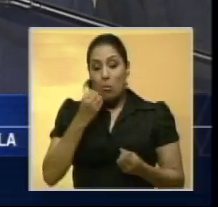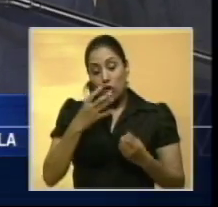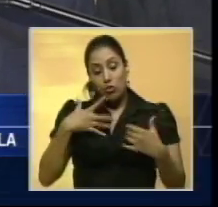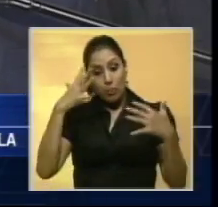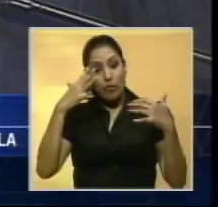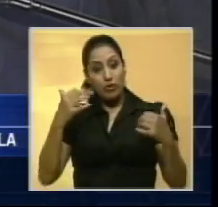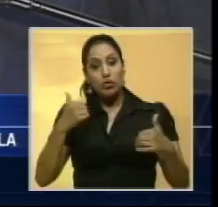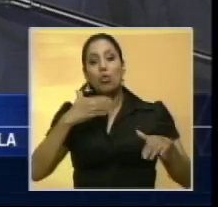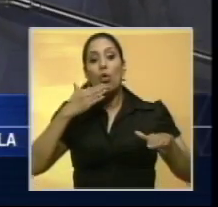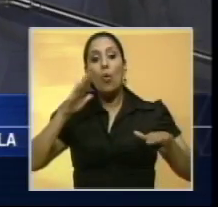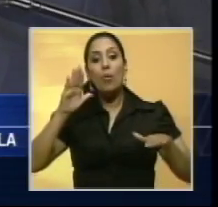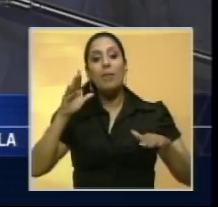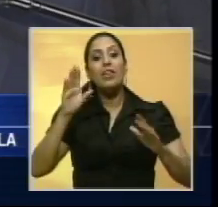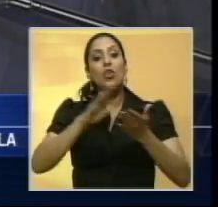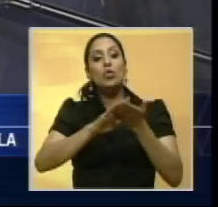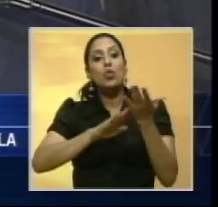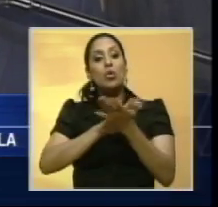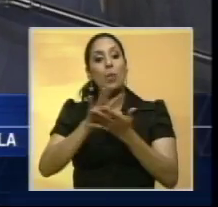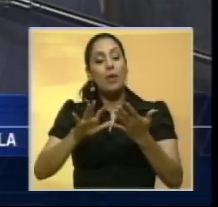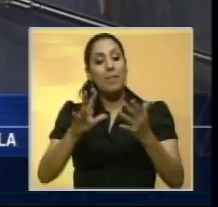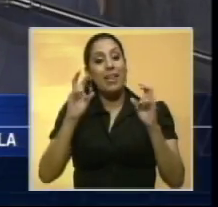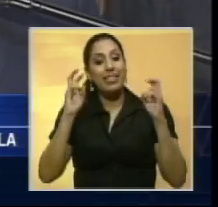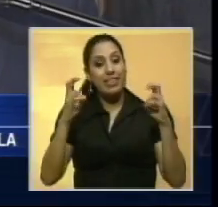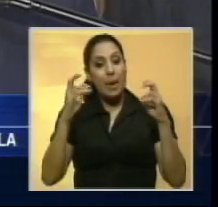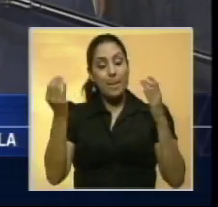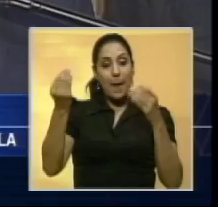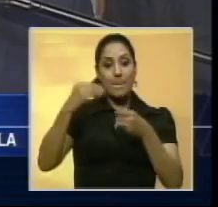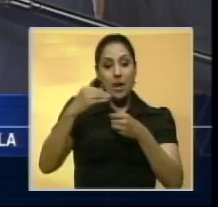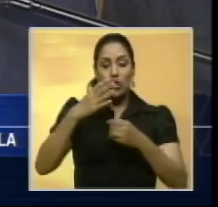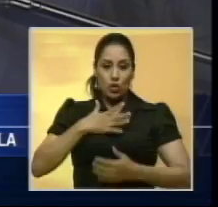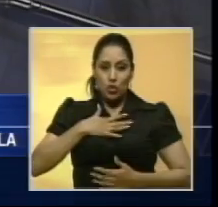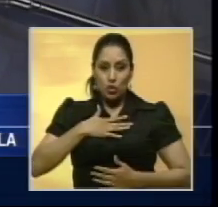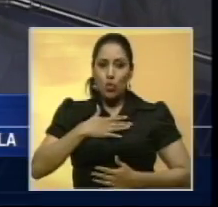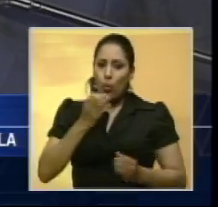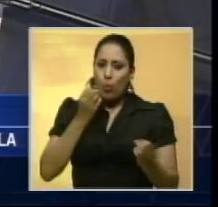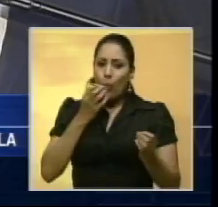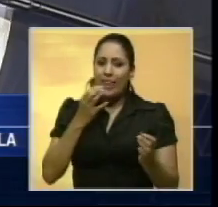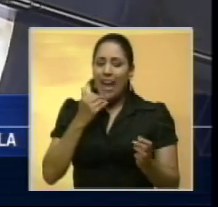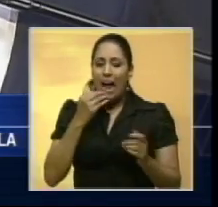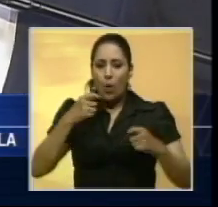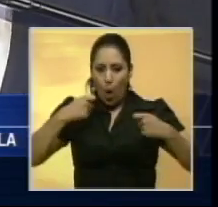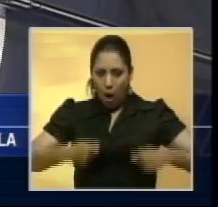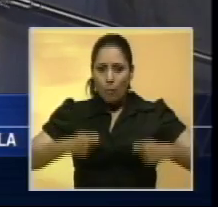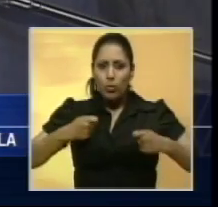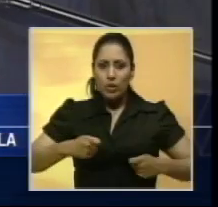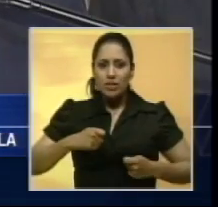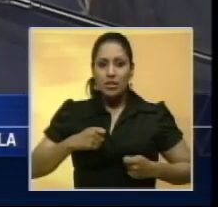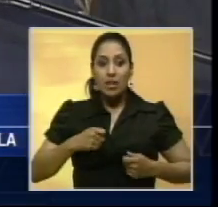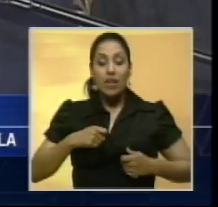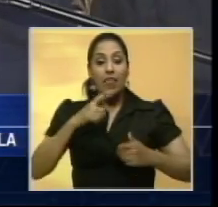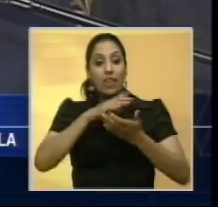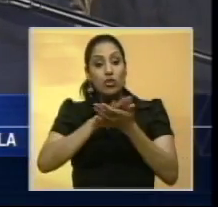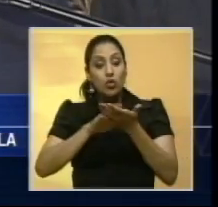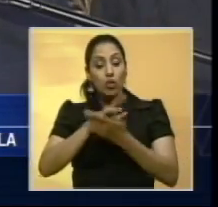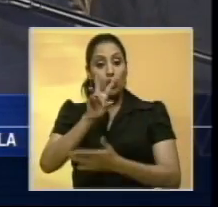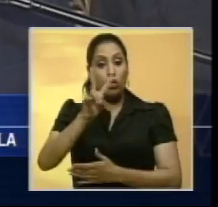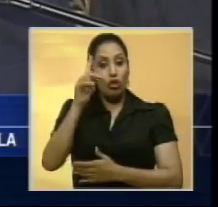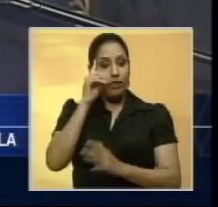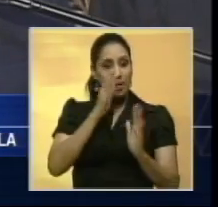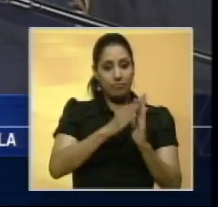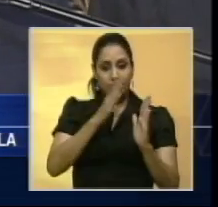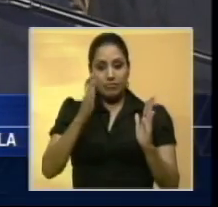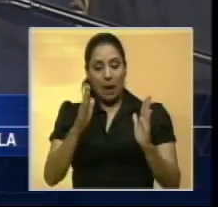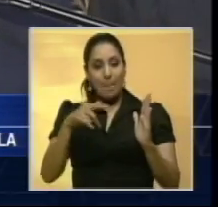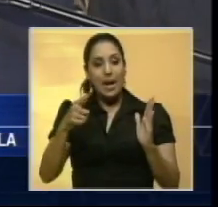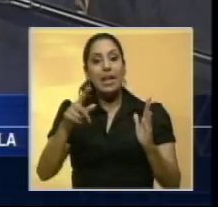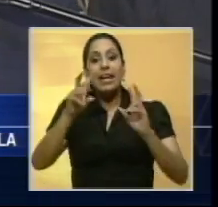nos comprometemos a resolver este tema de manera sumaria. Yo le diría, y eso es un poco la apuesta que tenemos, en resolverlo en 2 días para que